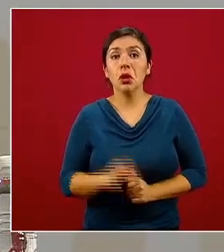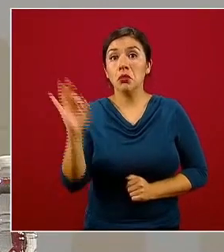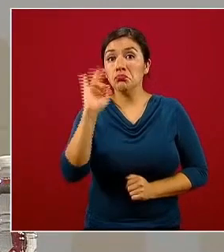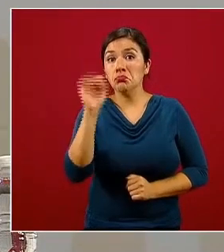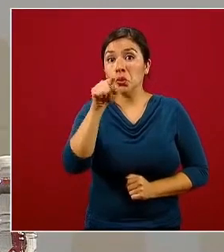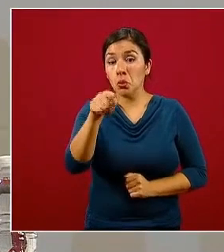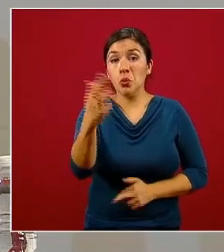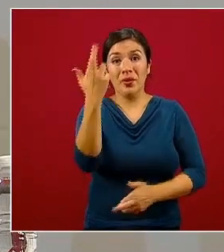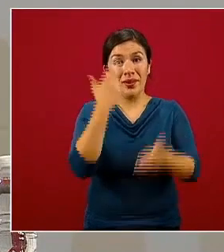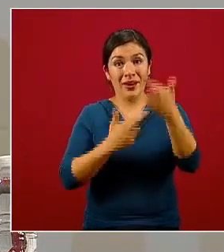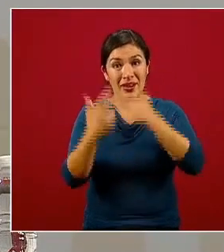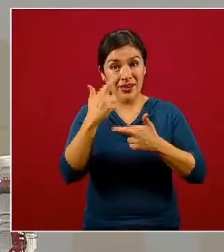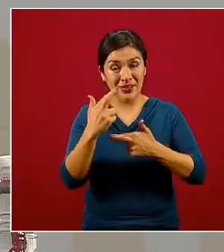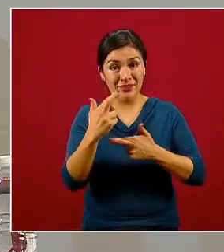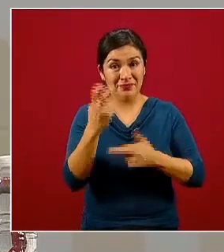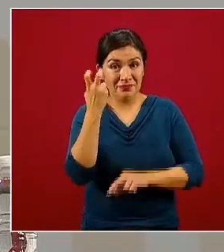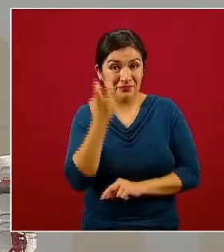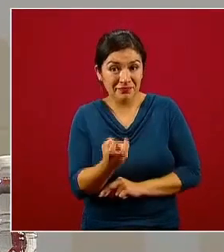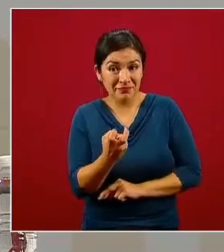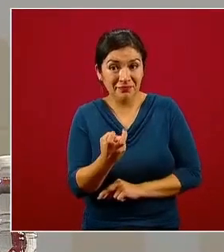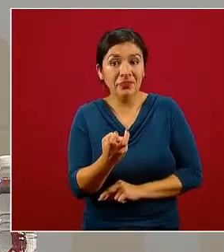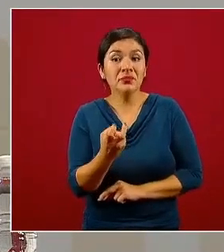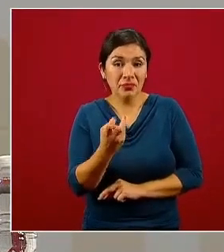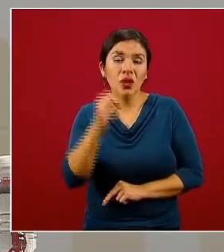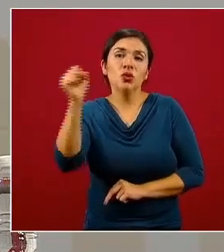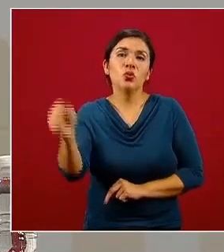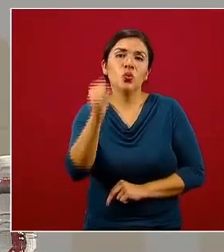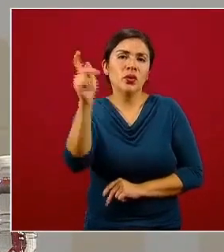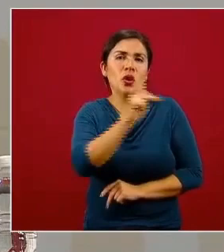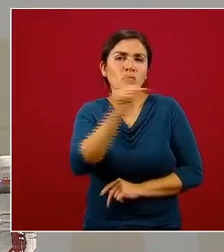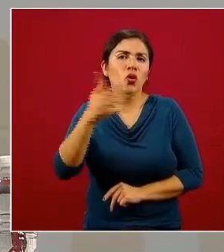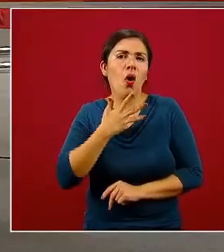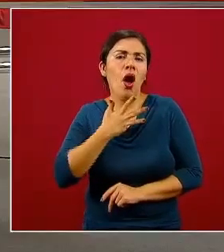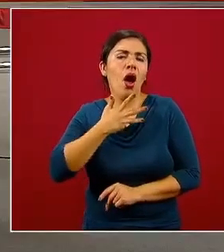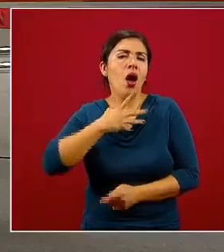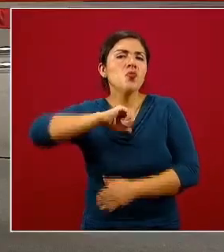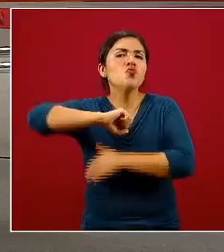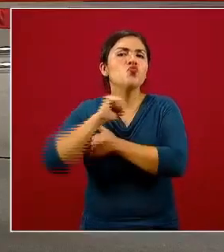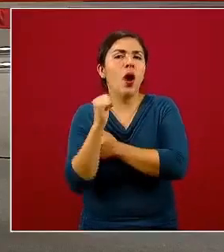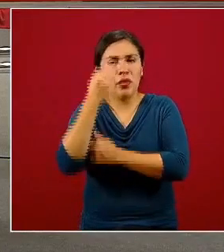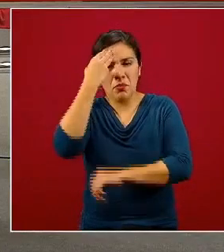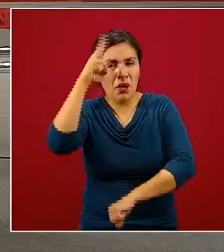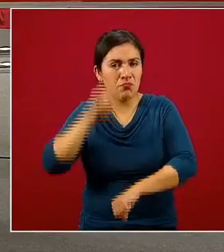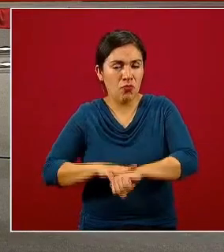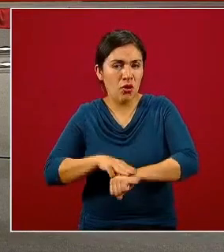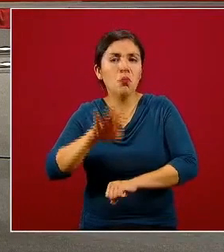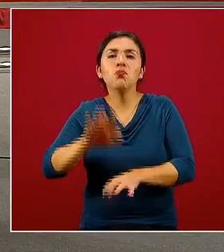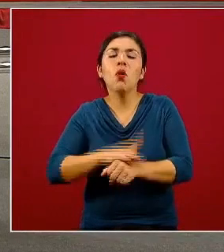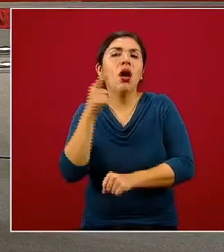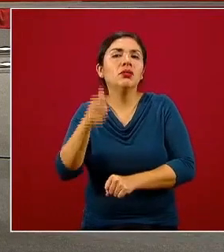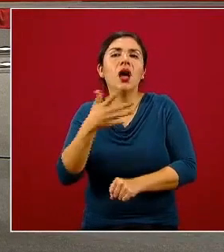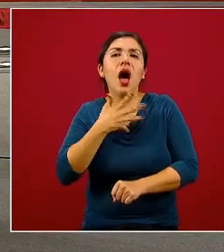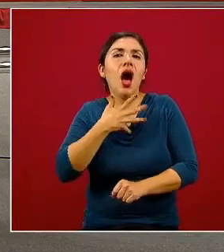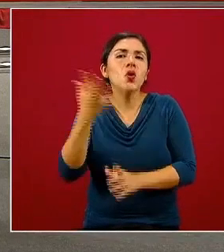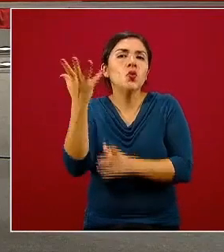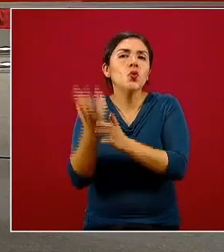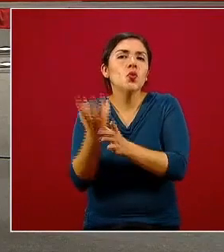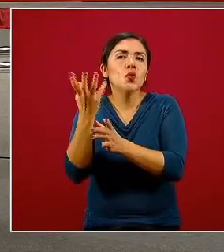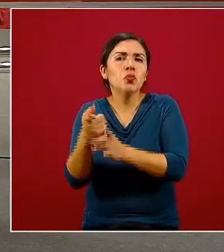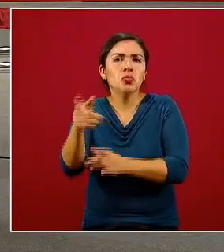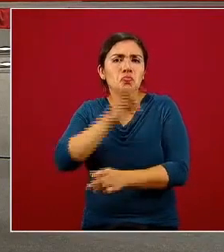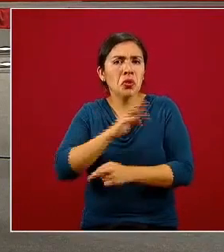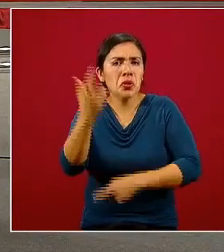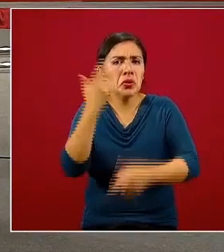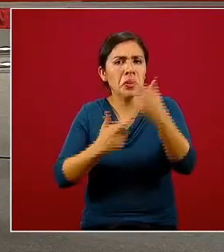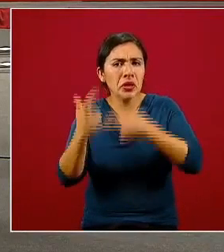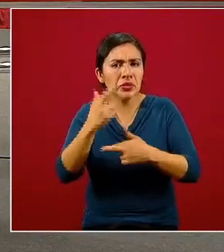y afortunadamente todo esto se guarda en la memoria porque todas estas conferencias se graban y ustedes